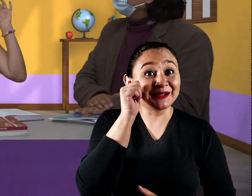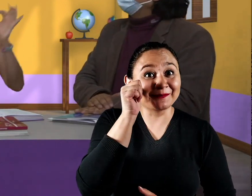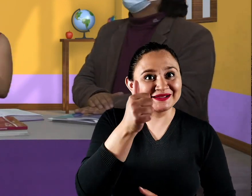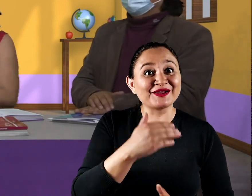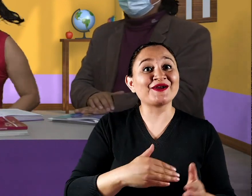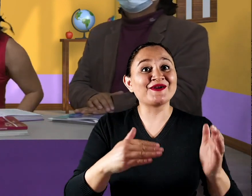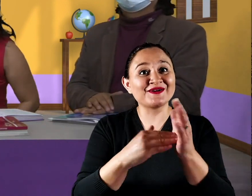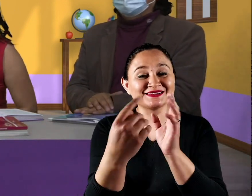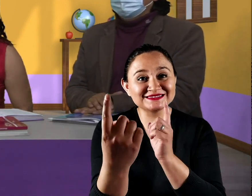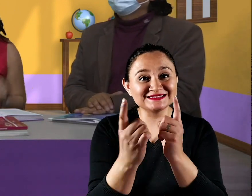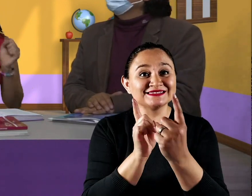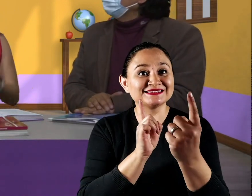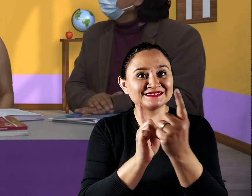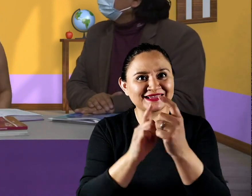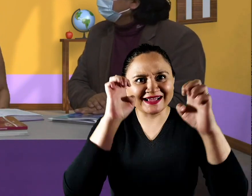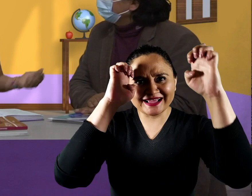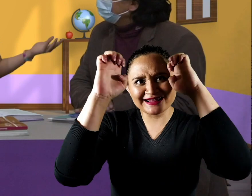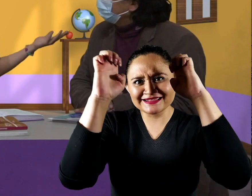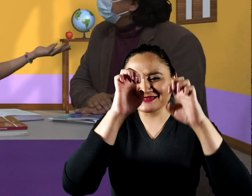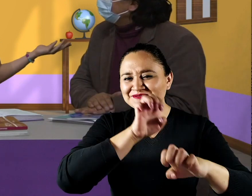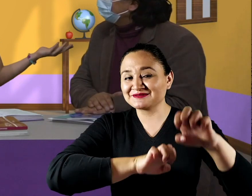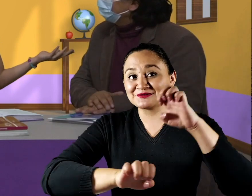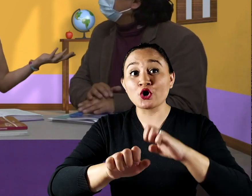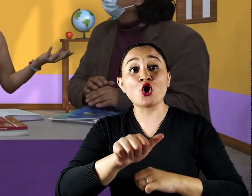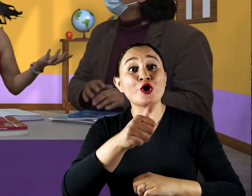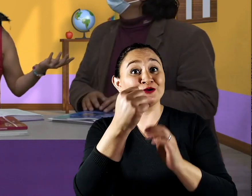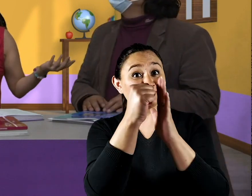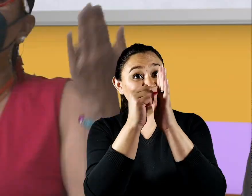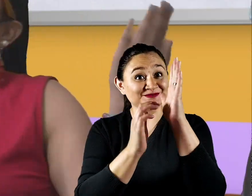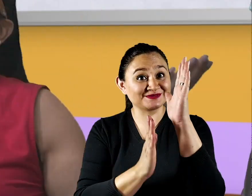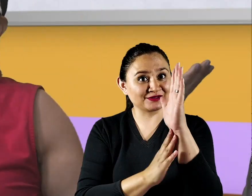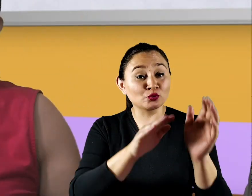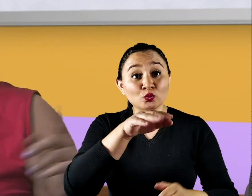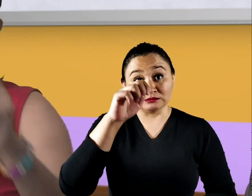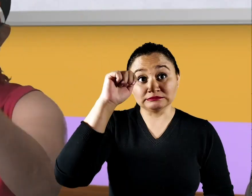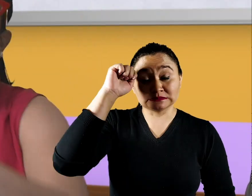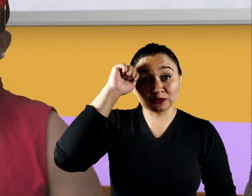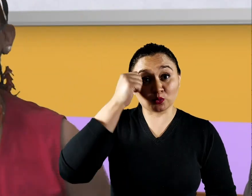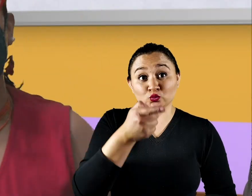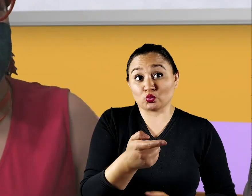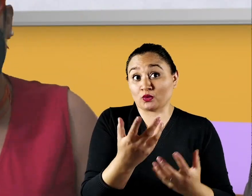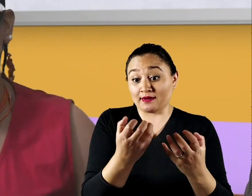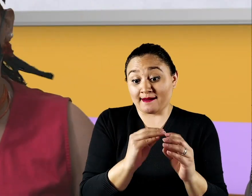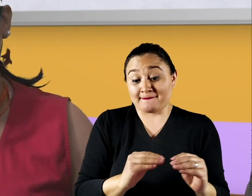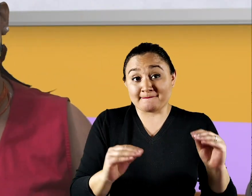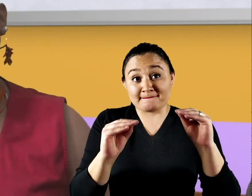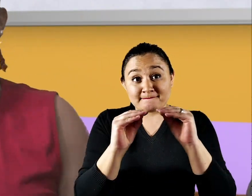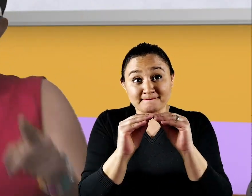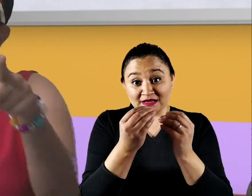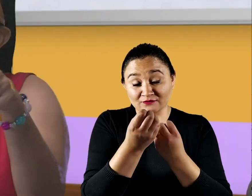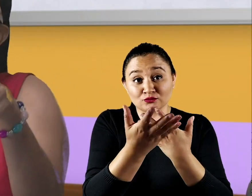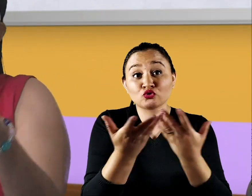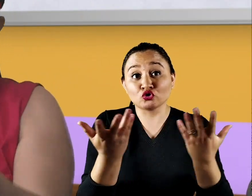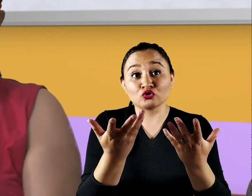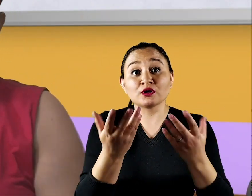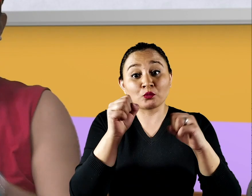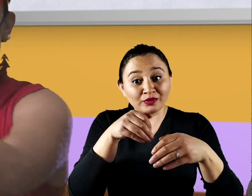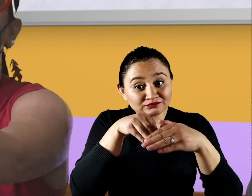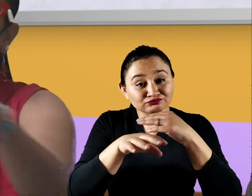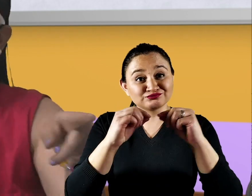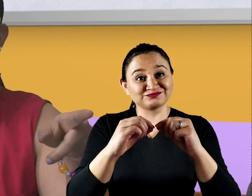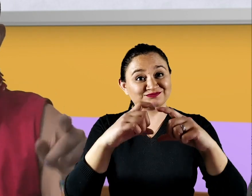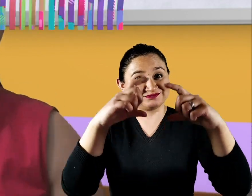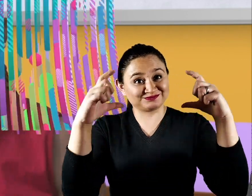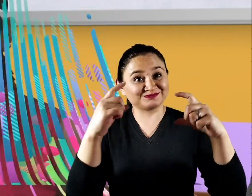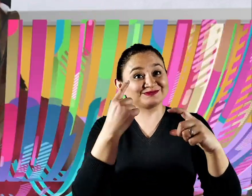plantear estrategias evaluativas para otro proyecto. Recuerda, si necesitas más información, puedes ingresar